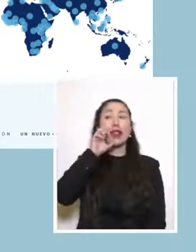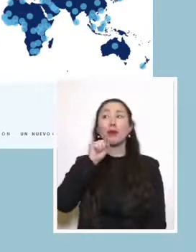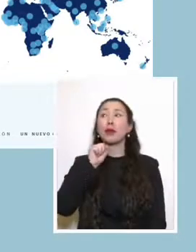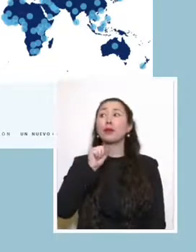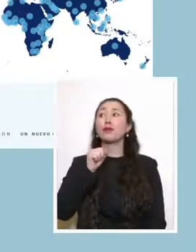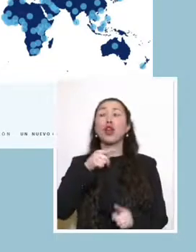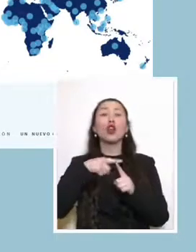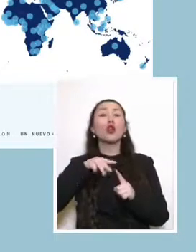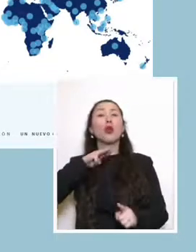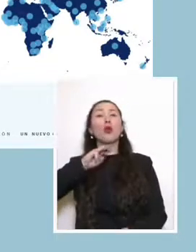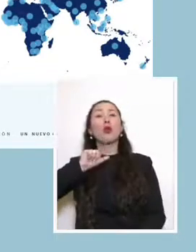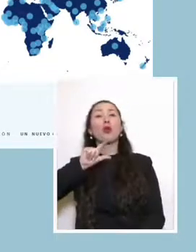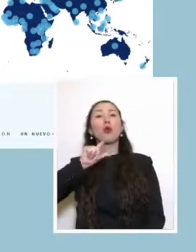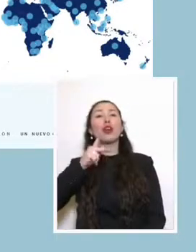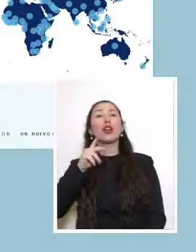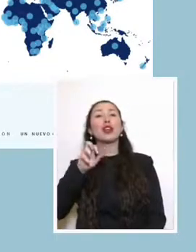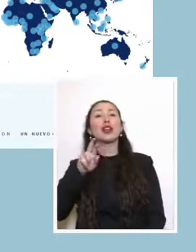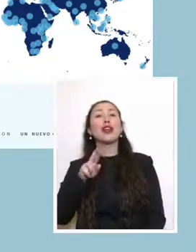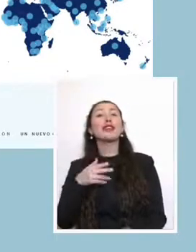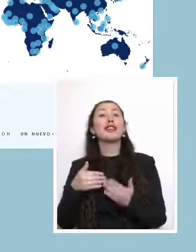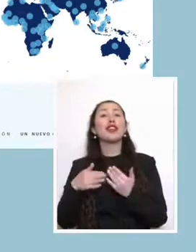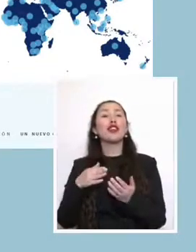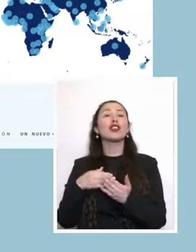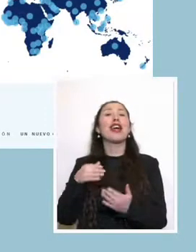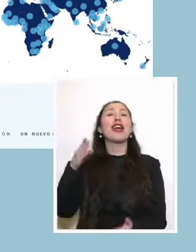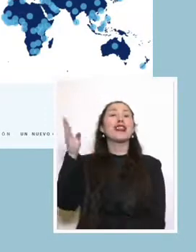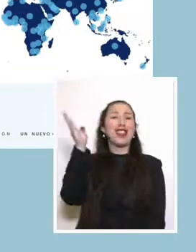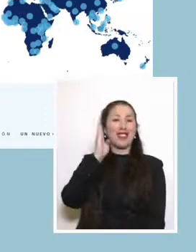Cristóbal Buarque, de la Universidad de Brasilia.